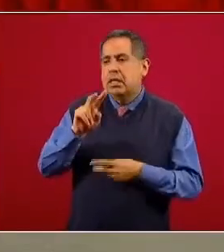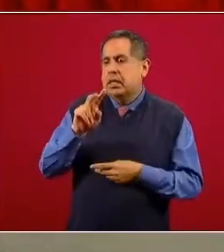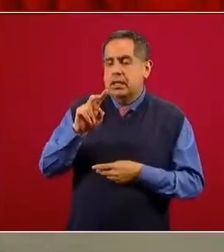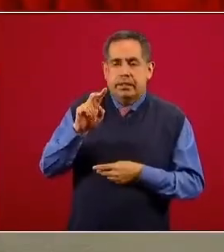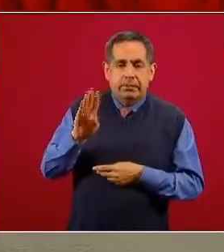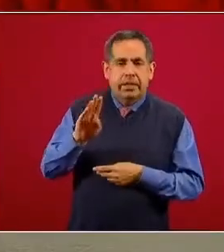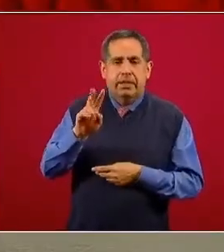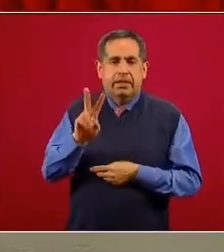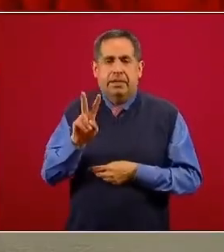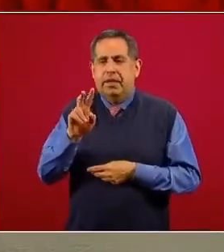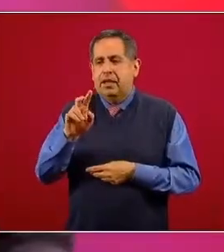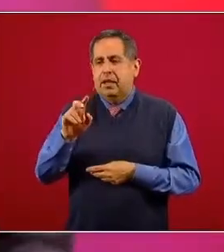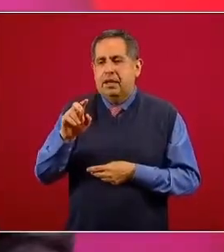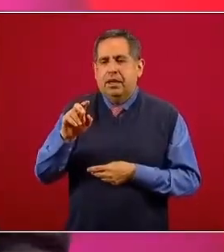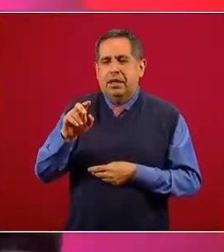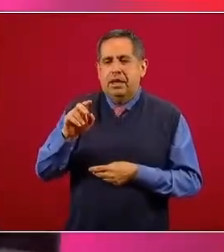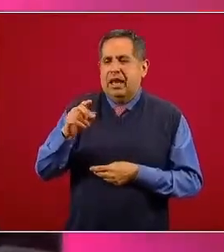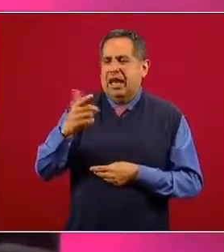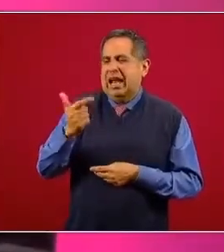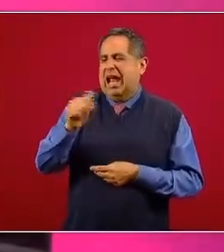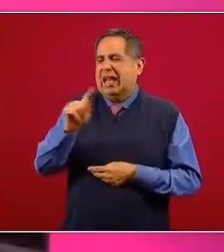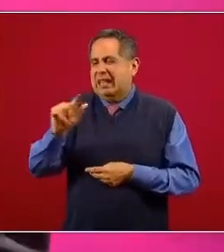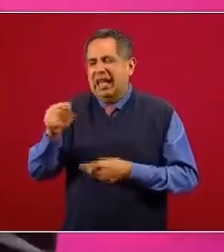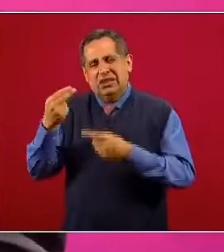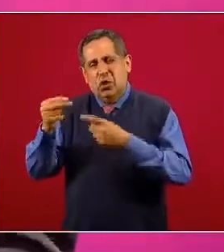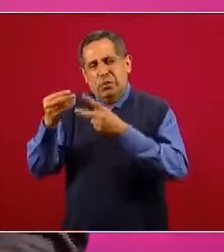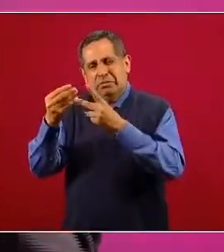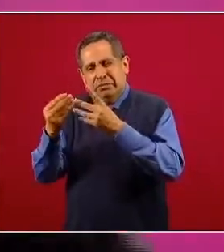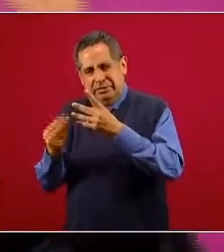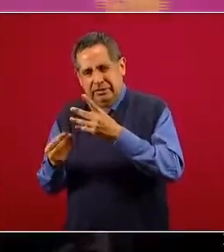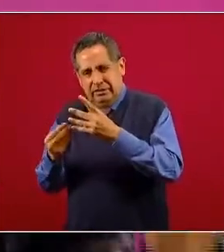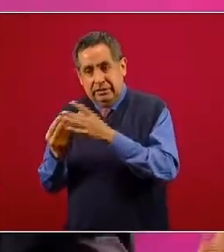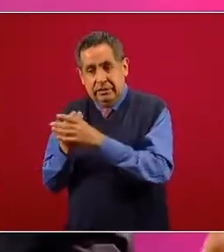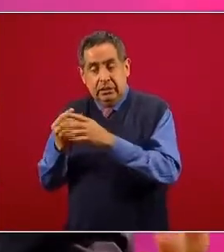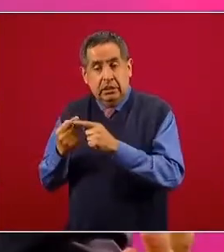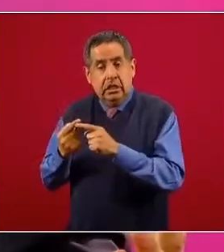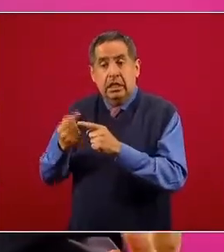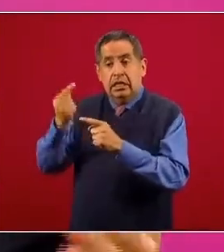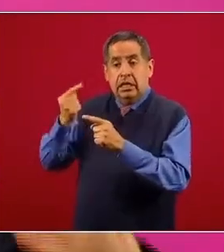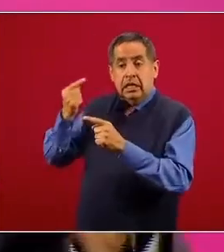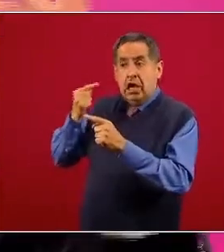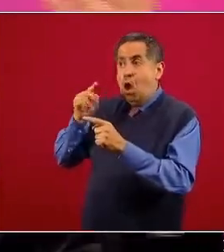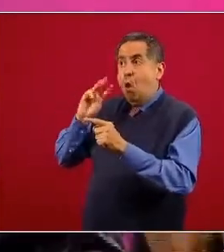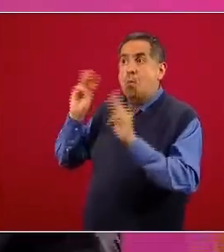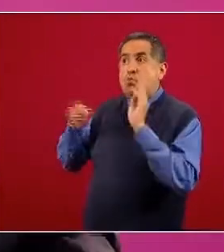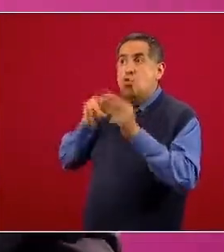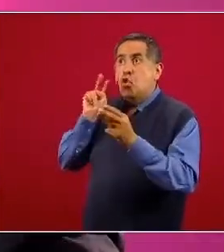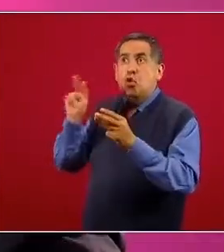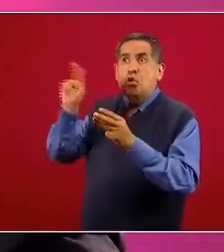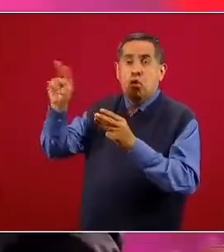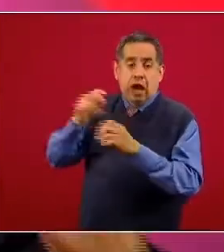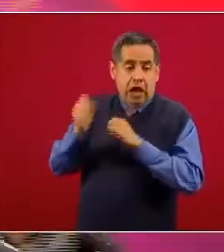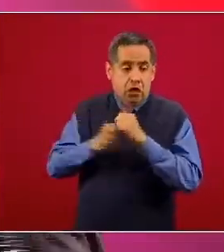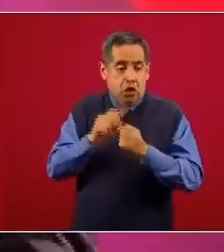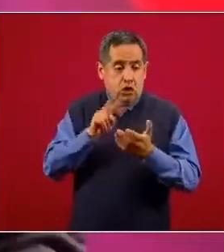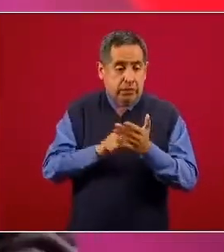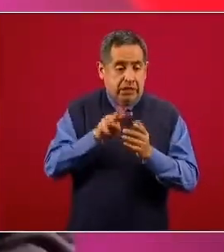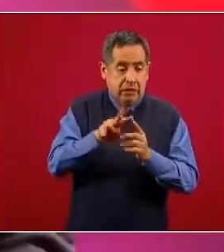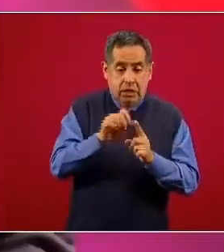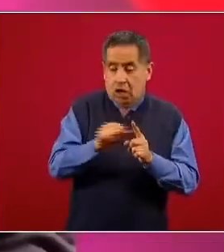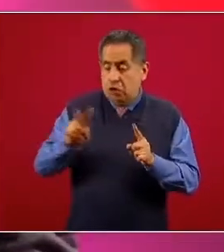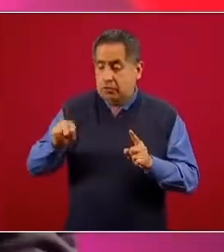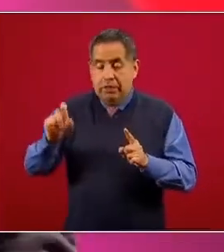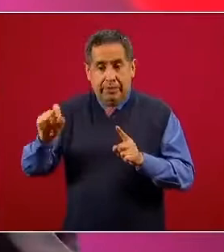B, variante Yamagata, son los que se identificaron en el mundo entre 2019 y